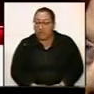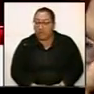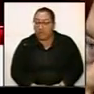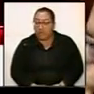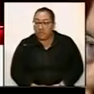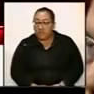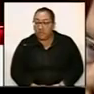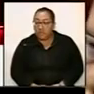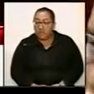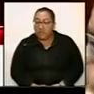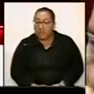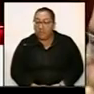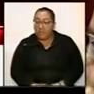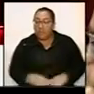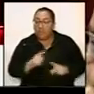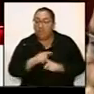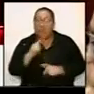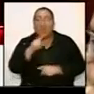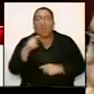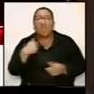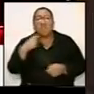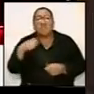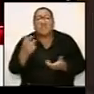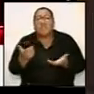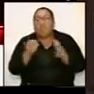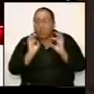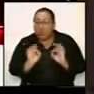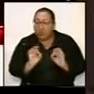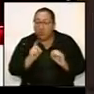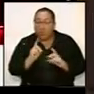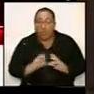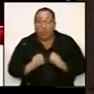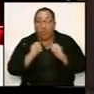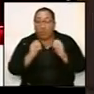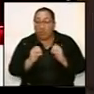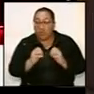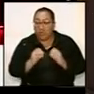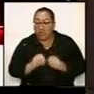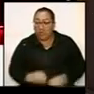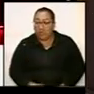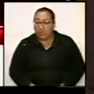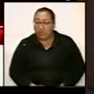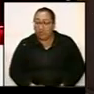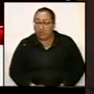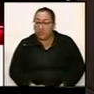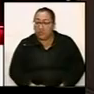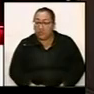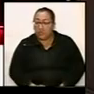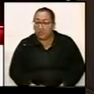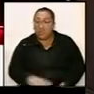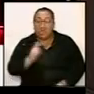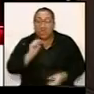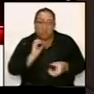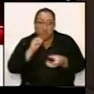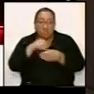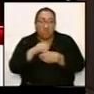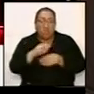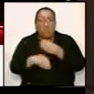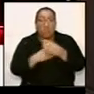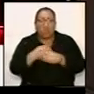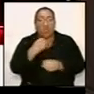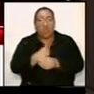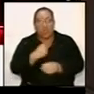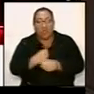Pero, ¿qué es lo que ellos merecen? Ellos merecen justamente una oportunidad. Merecen estar insertándose en el mundo